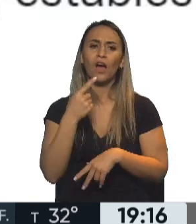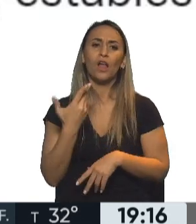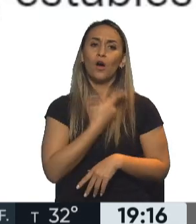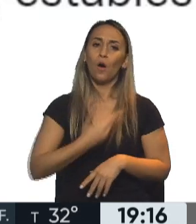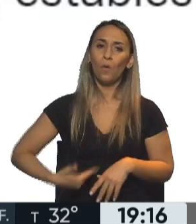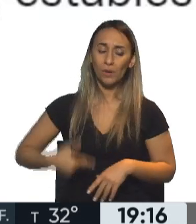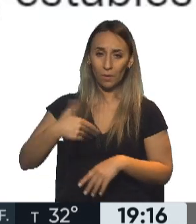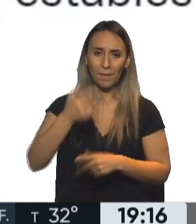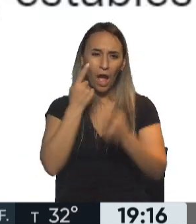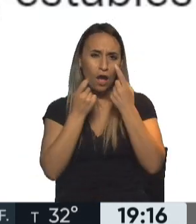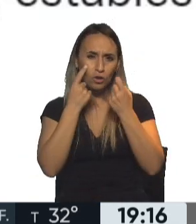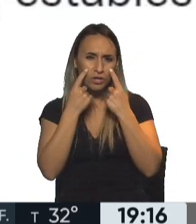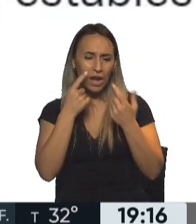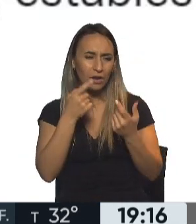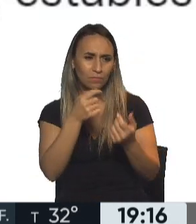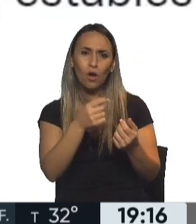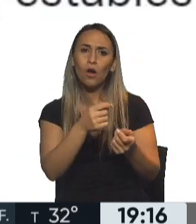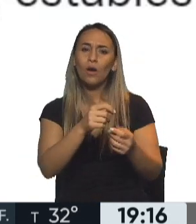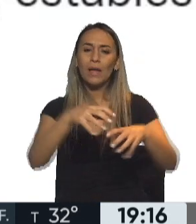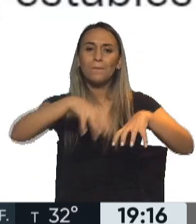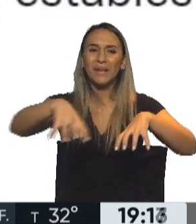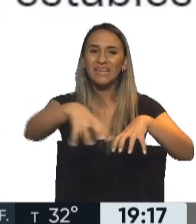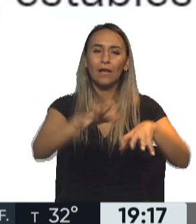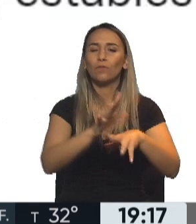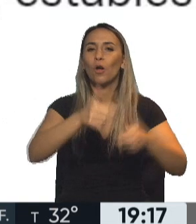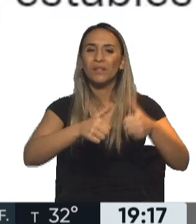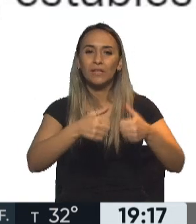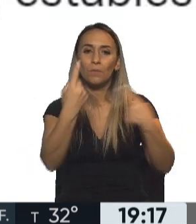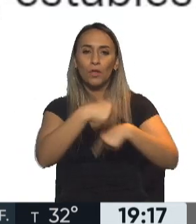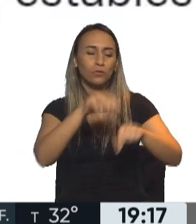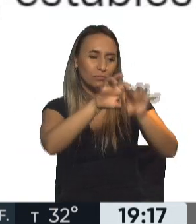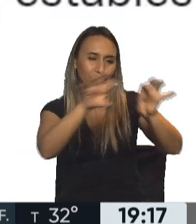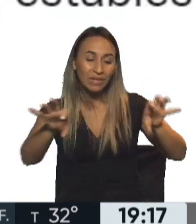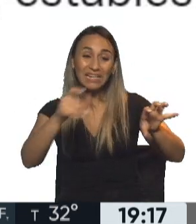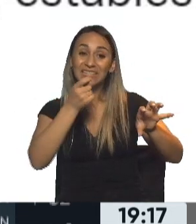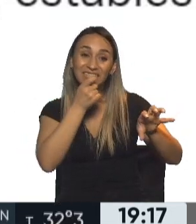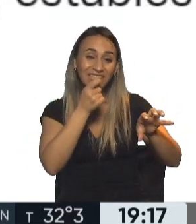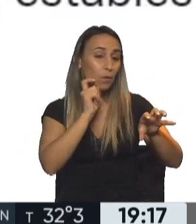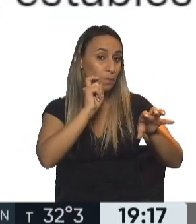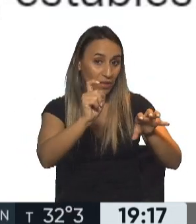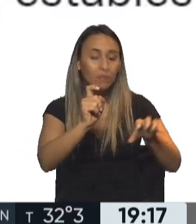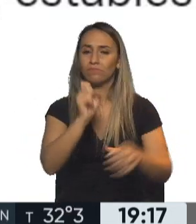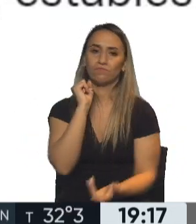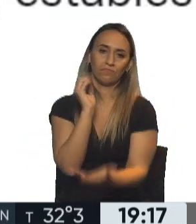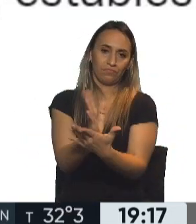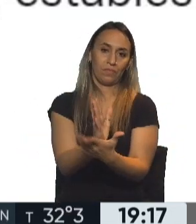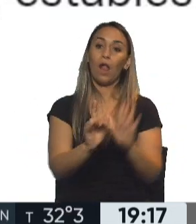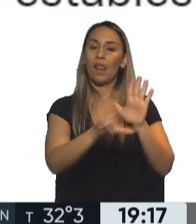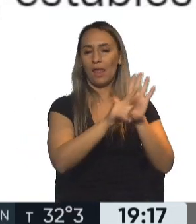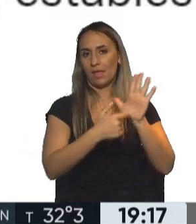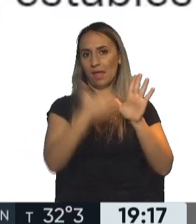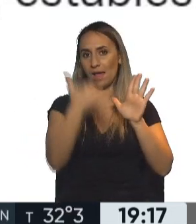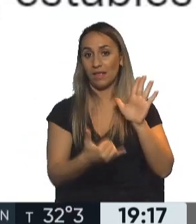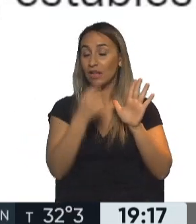la competencia equitativa entre las empresas y actuará con todos los recursos de la ley para sancionar a las que no cumplan la resolución,